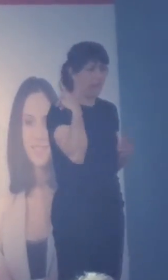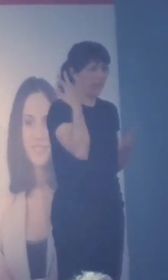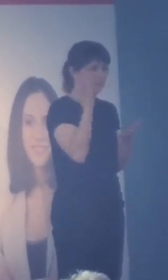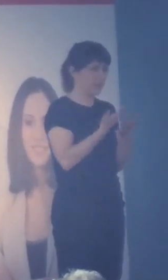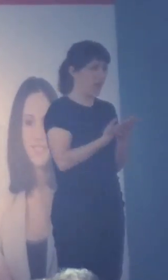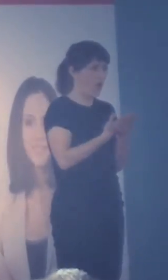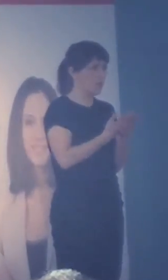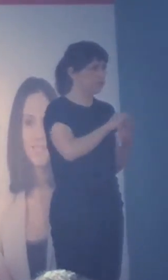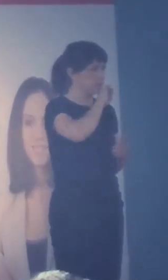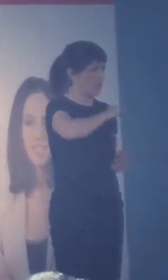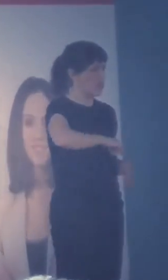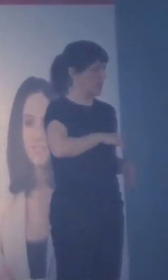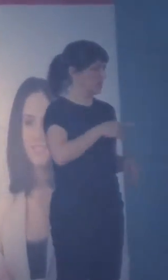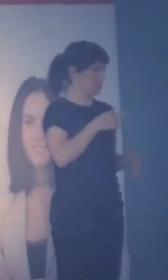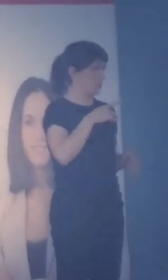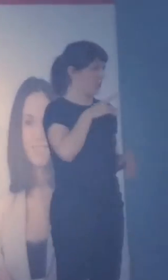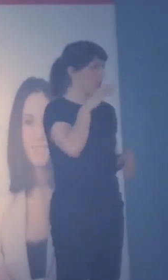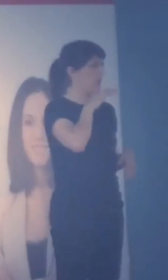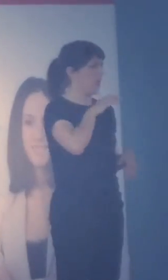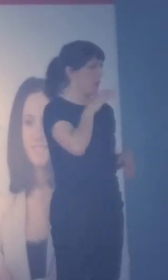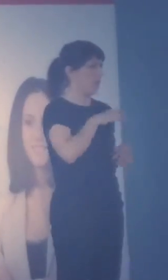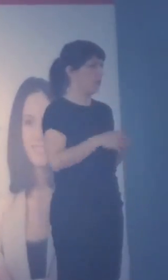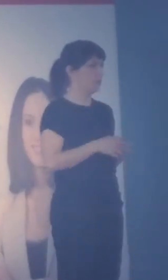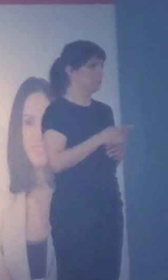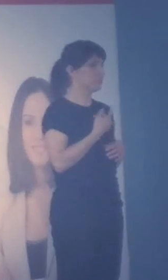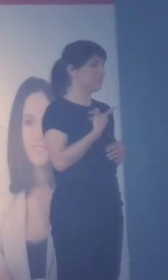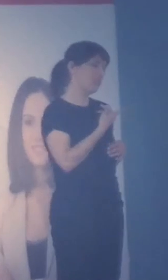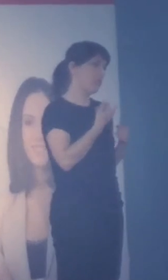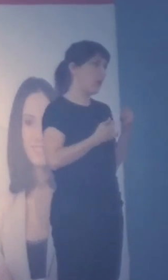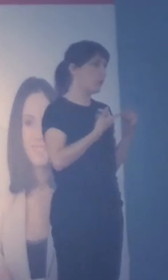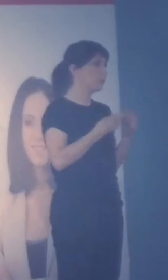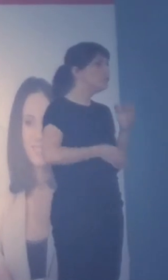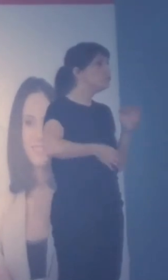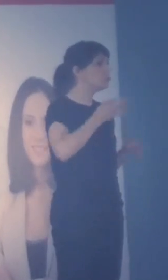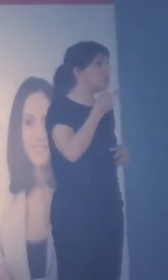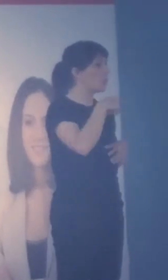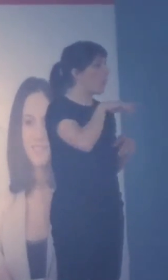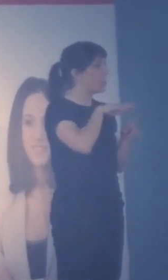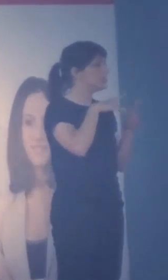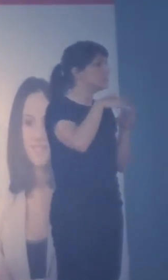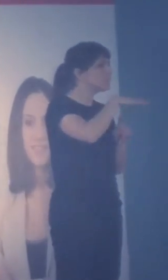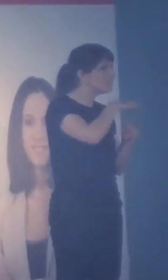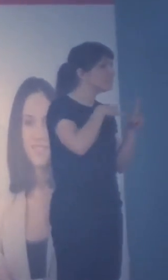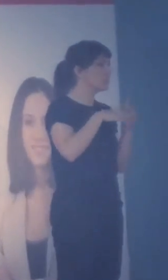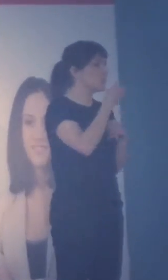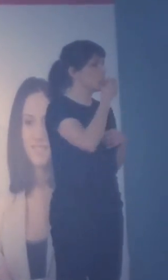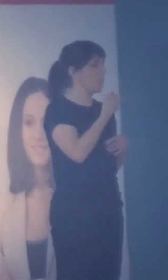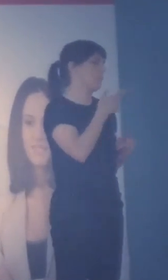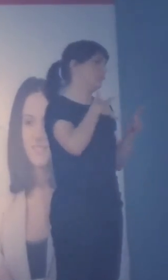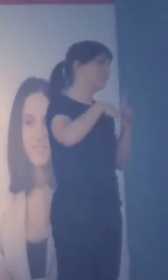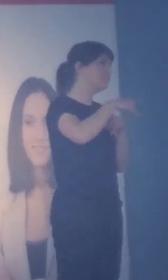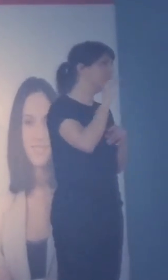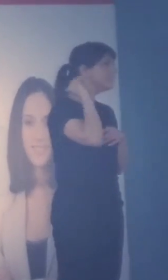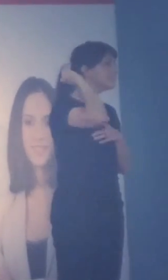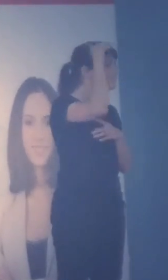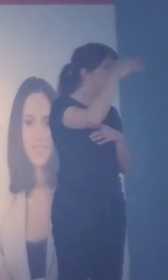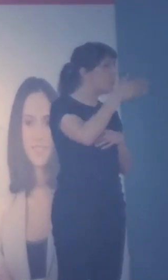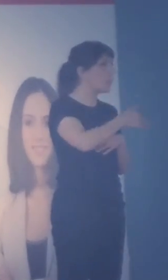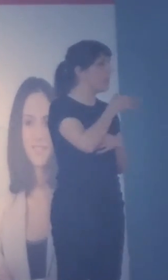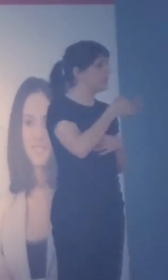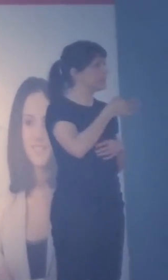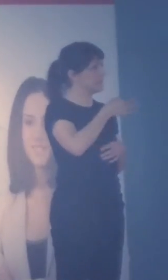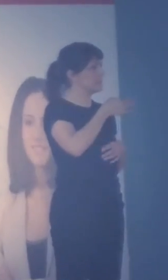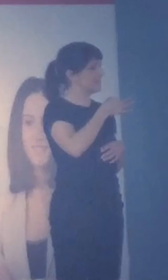la fortuna de vivir en un medio adecuado, en un medio republicano, en un medio galeguista, pero